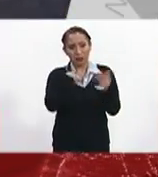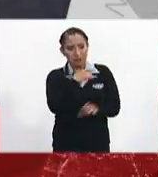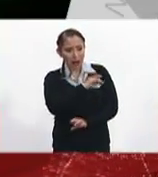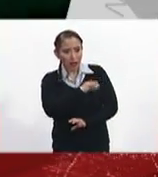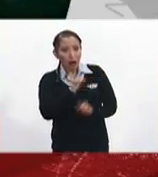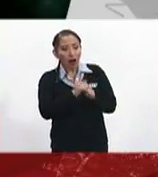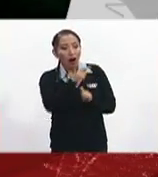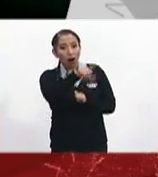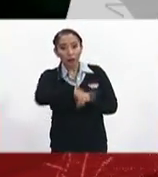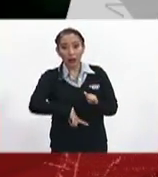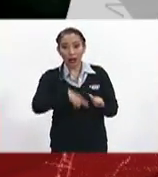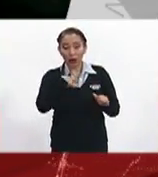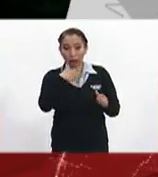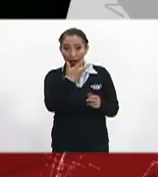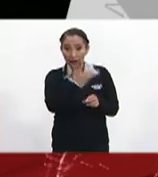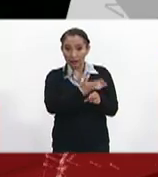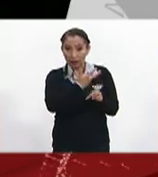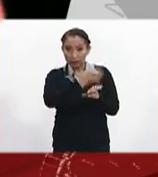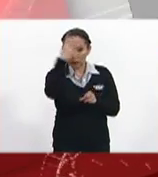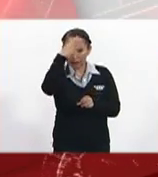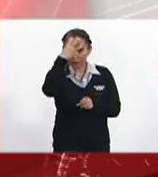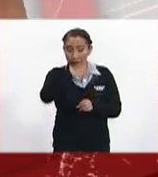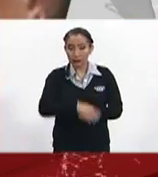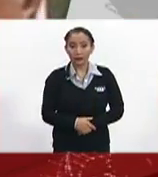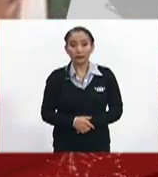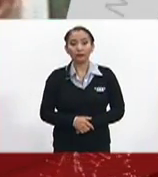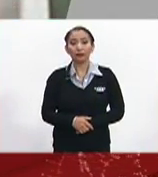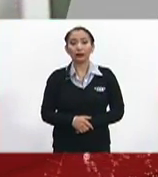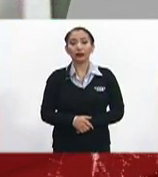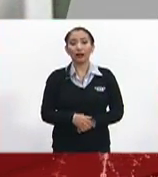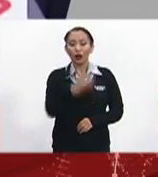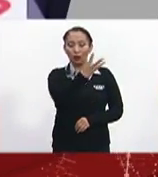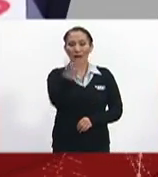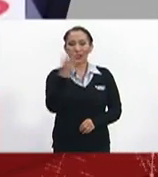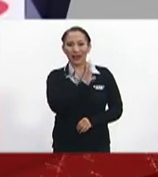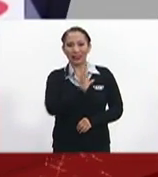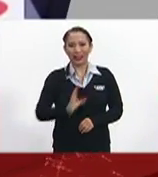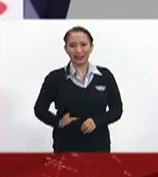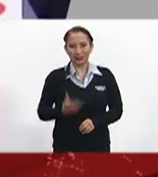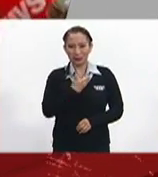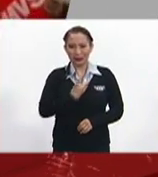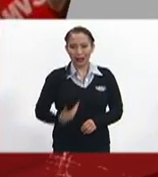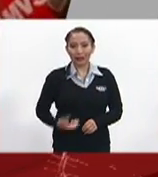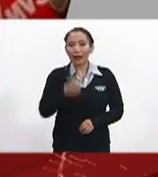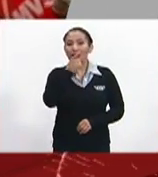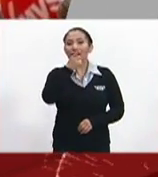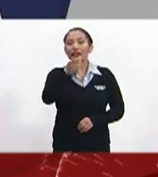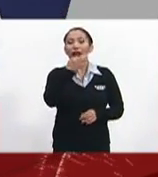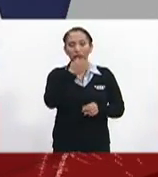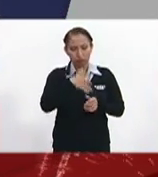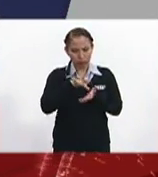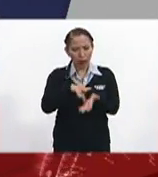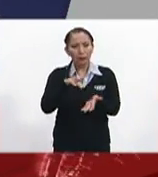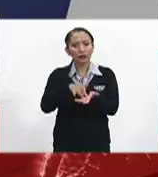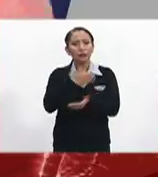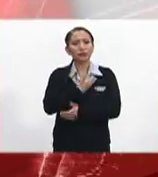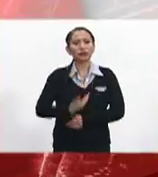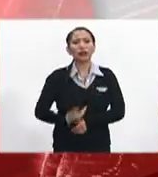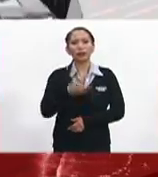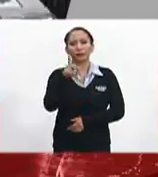miedo con el gobierno de Donald Trump. Los 4 candidatos presidenciales respaldan el mensaje del